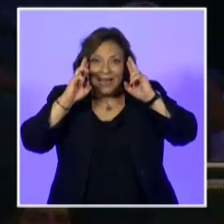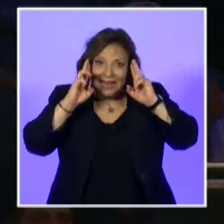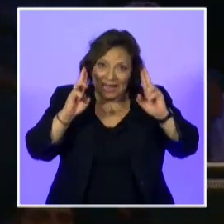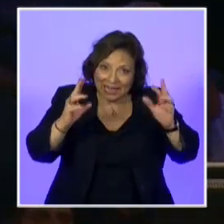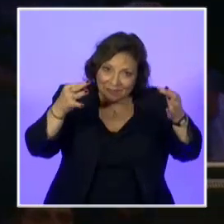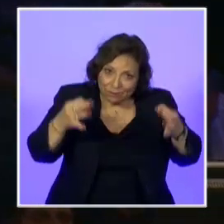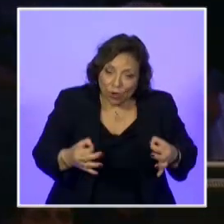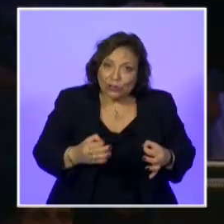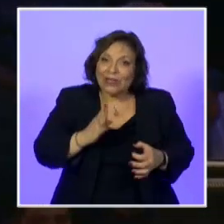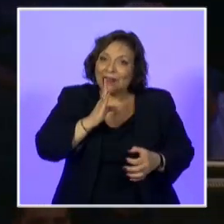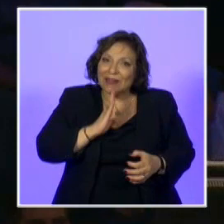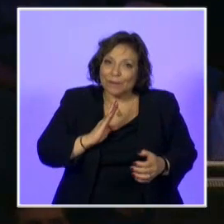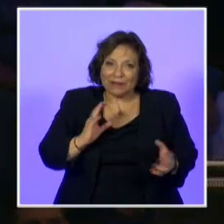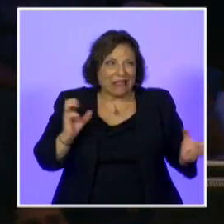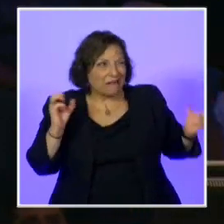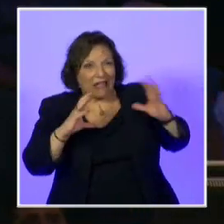y tolerante.